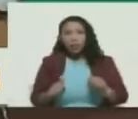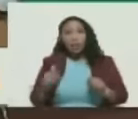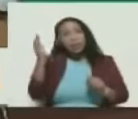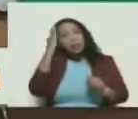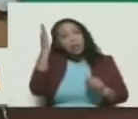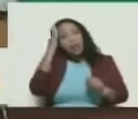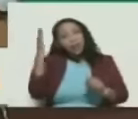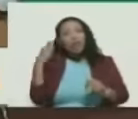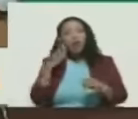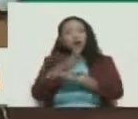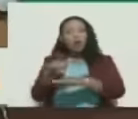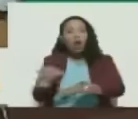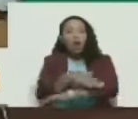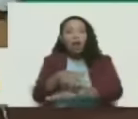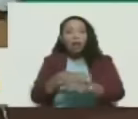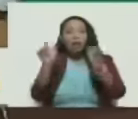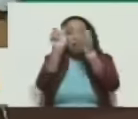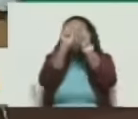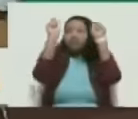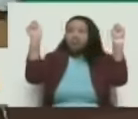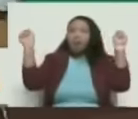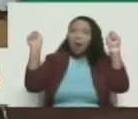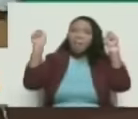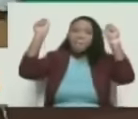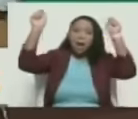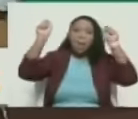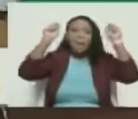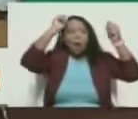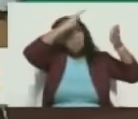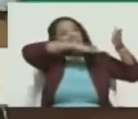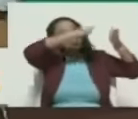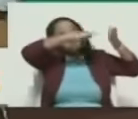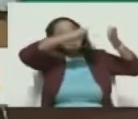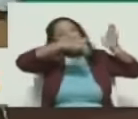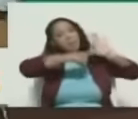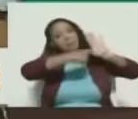que salgamos a la calle con nuestras expresiones, a hacer murales, a